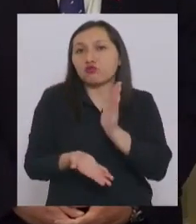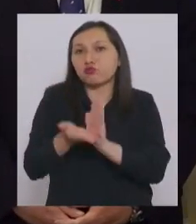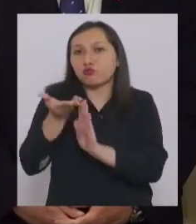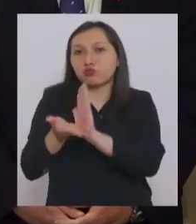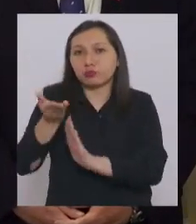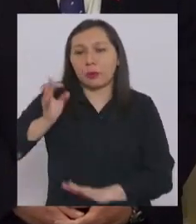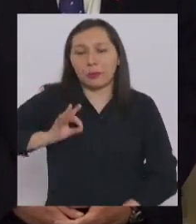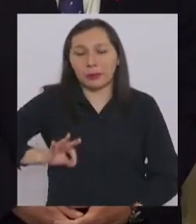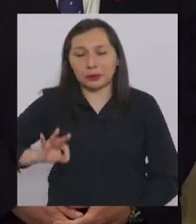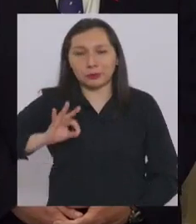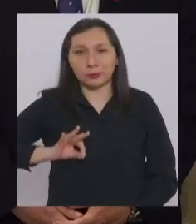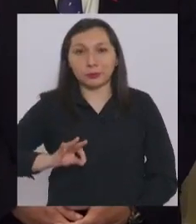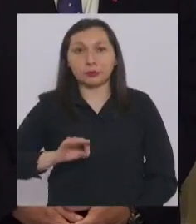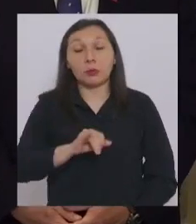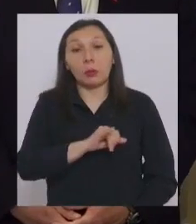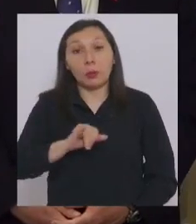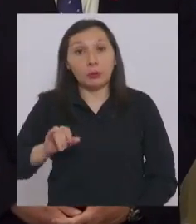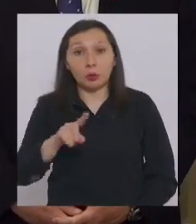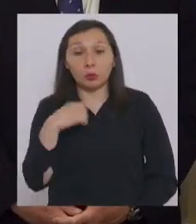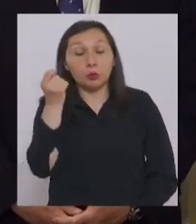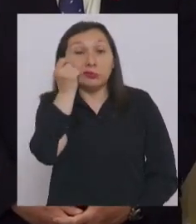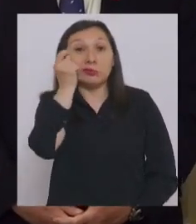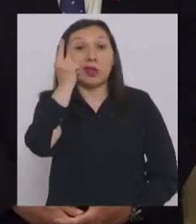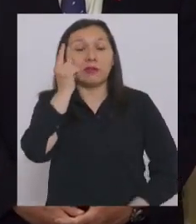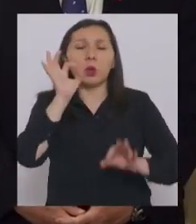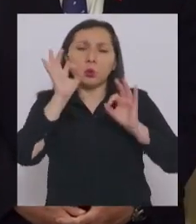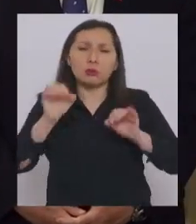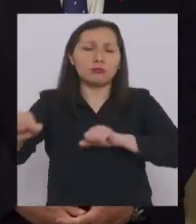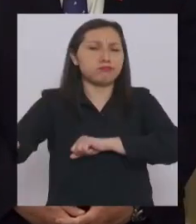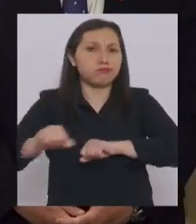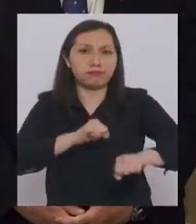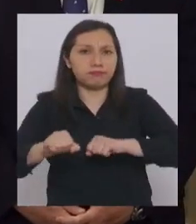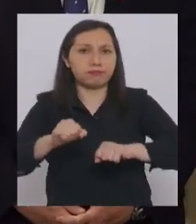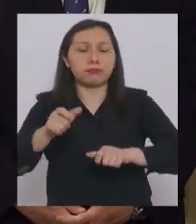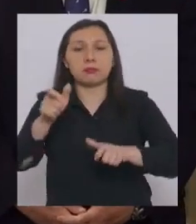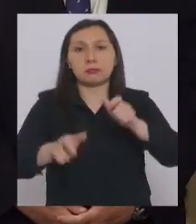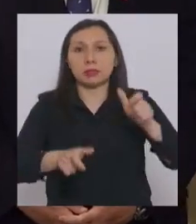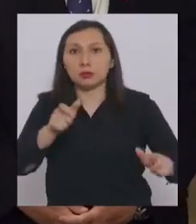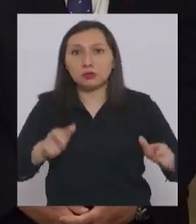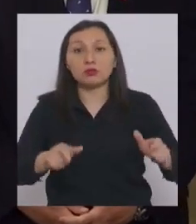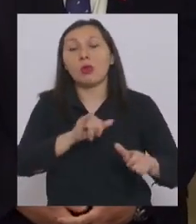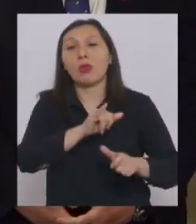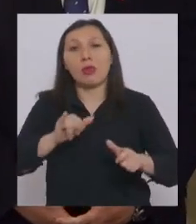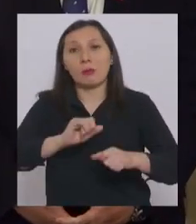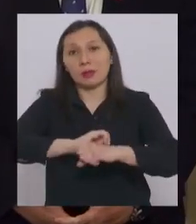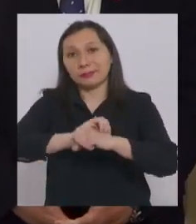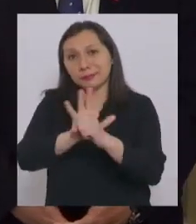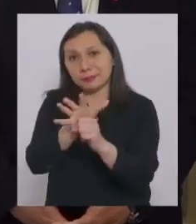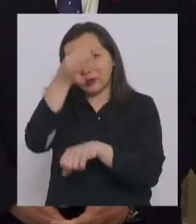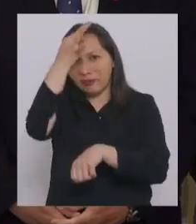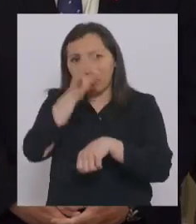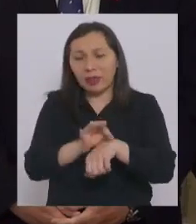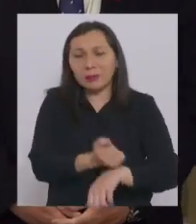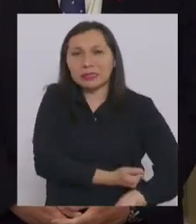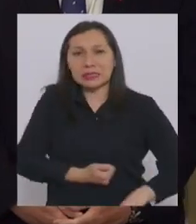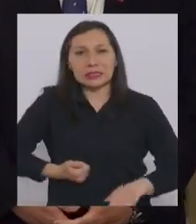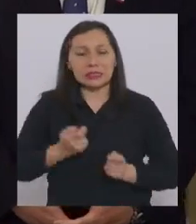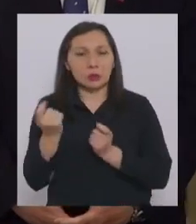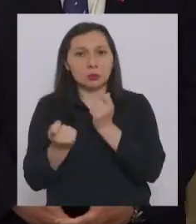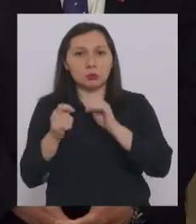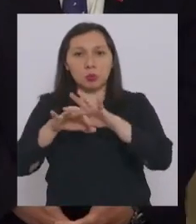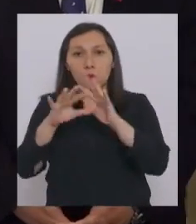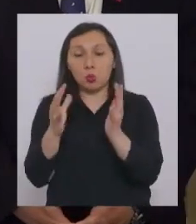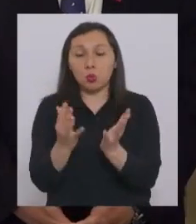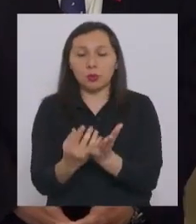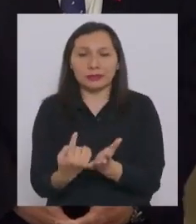pensiones. Después todos sabemos, vino el estallido social, la pandemia del coronavirus, la recesión de la economía mundial, que